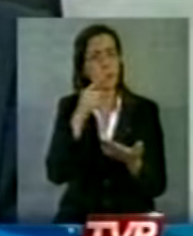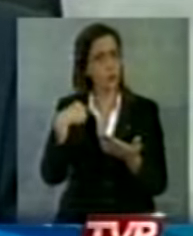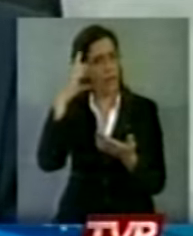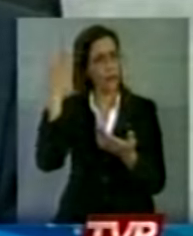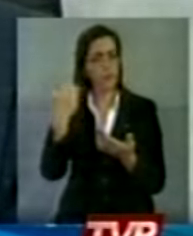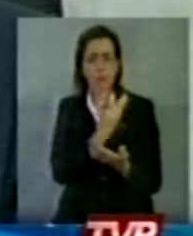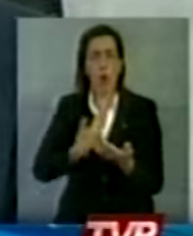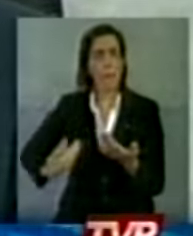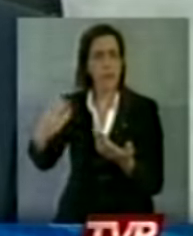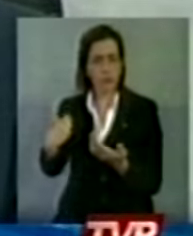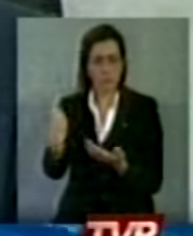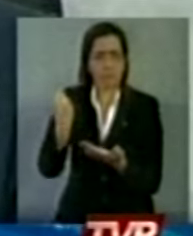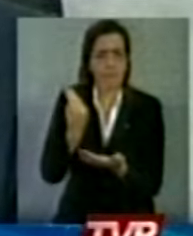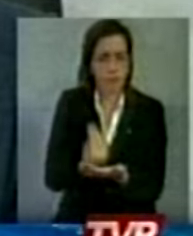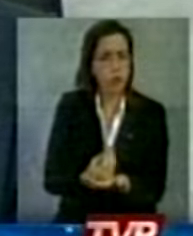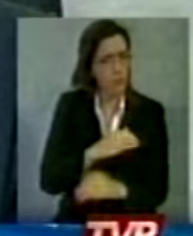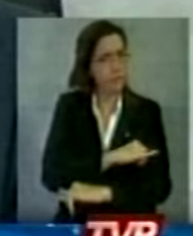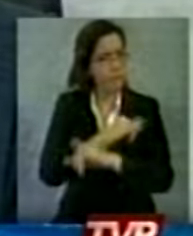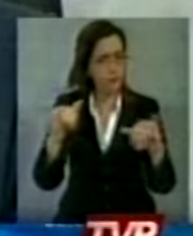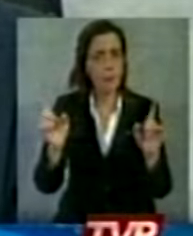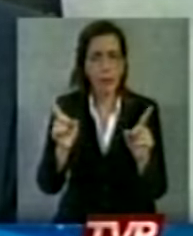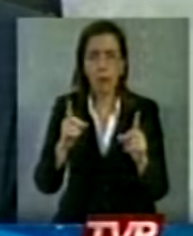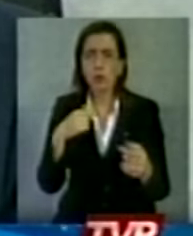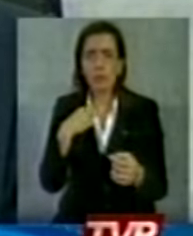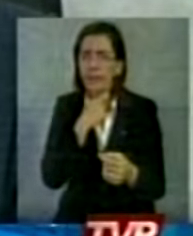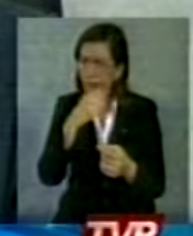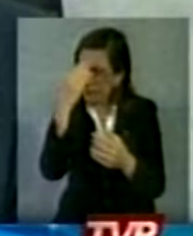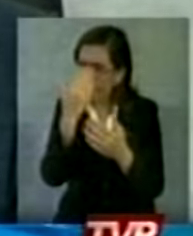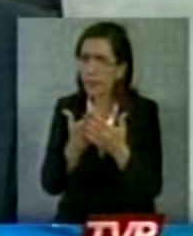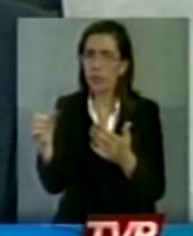nuestra gobernación y que constituye nuestro desafío